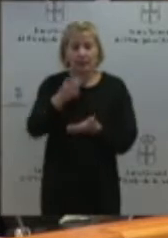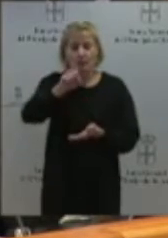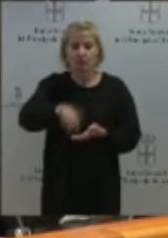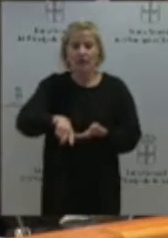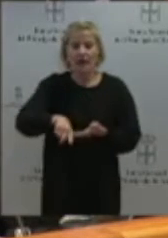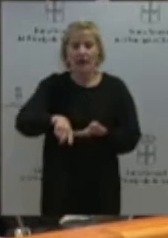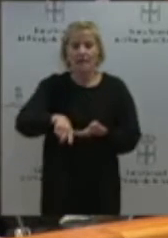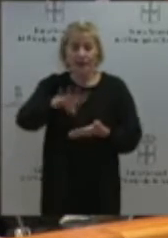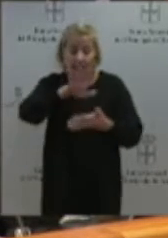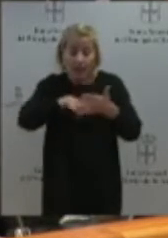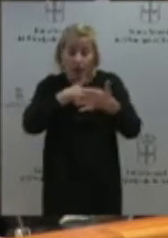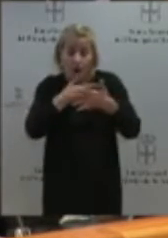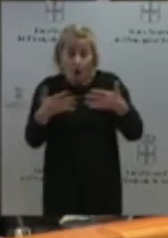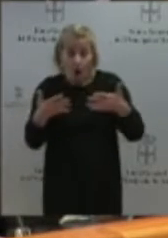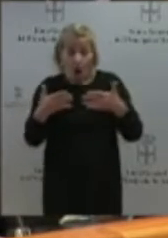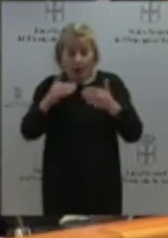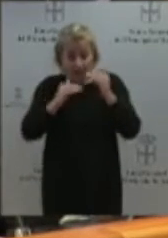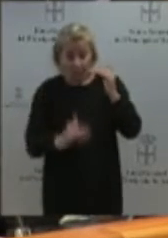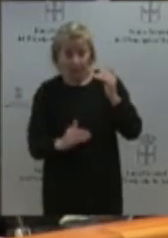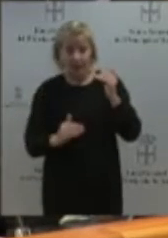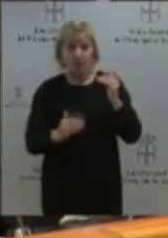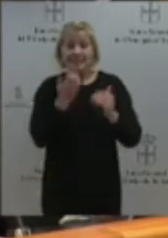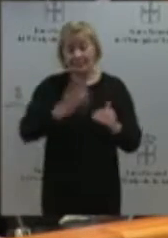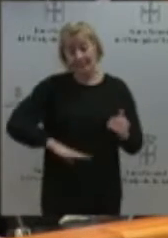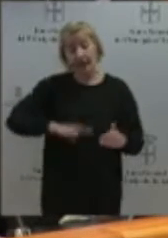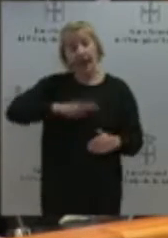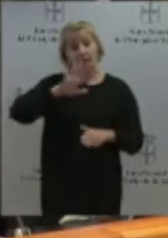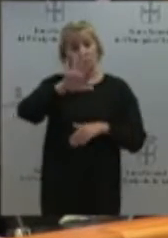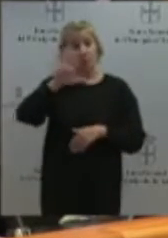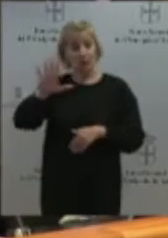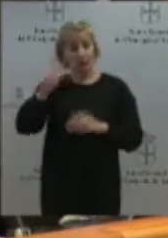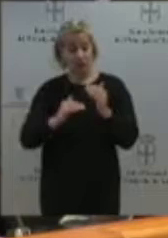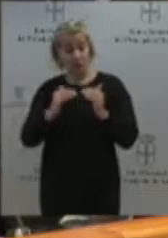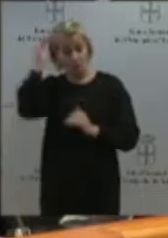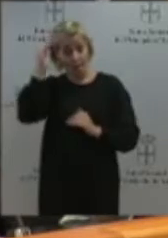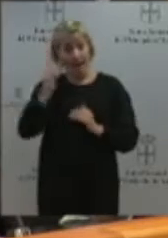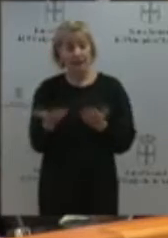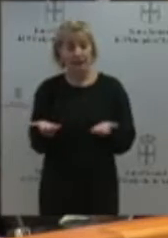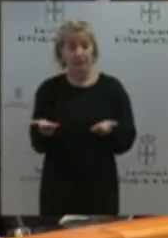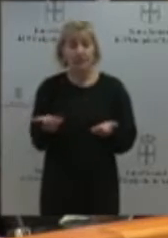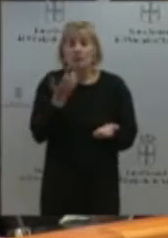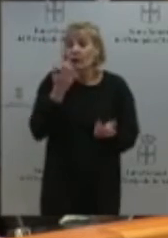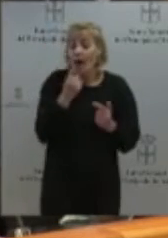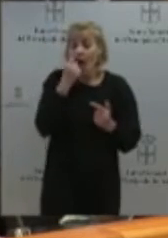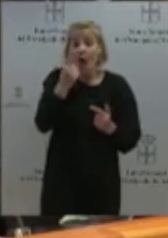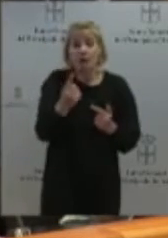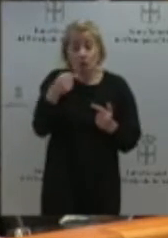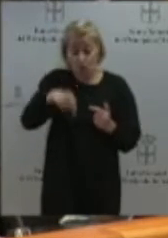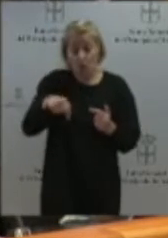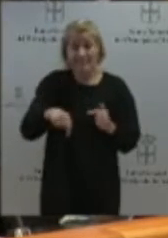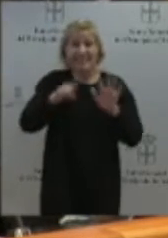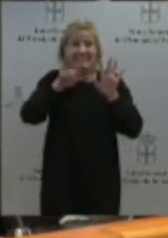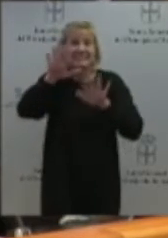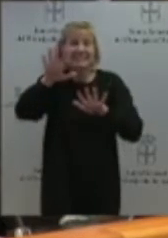años, cuando vamos a encontrarnos dentro de pocos años profesores de 67 años dando clase a jornada completa. Hay que actuar en ese sentido. Le pedimos un